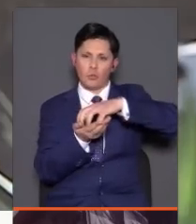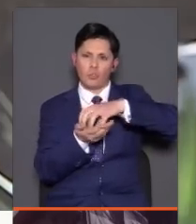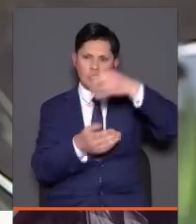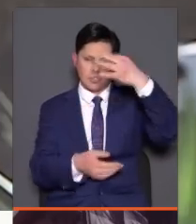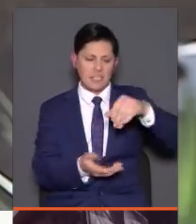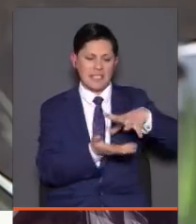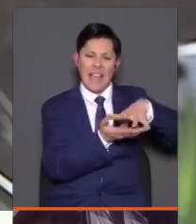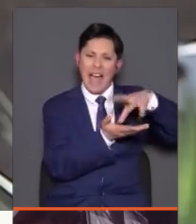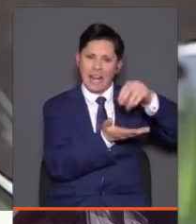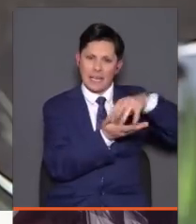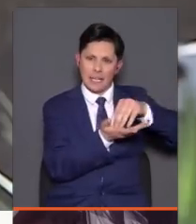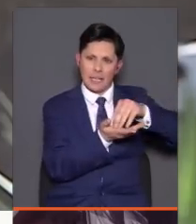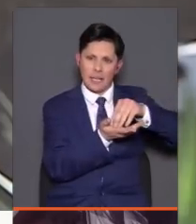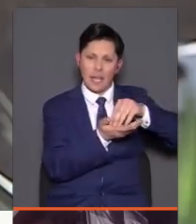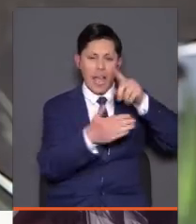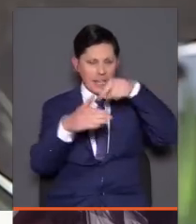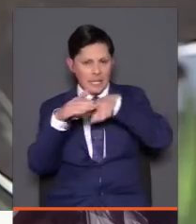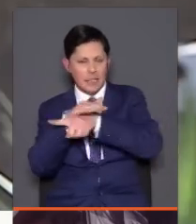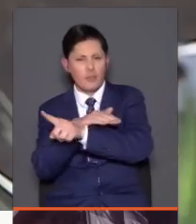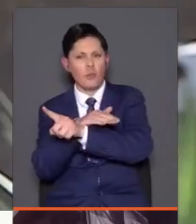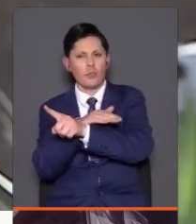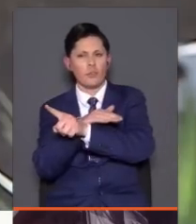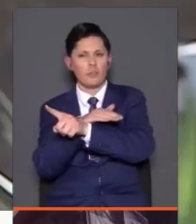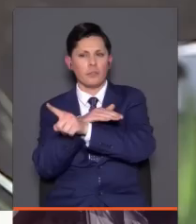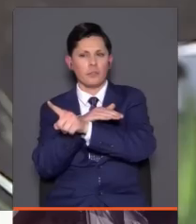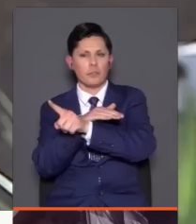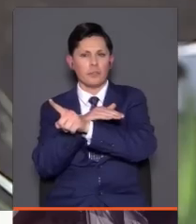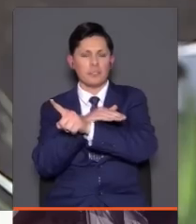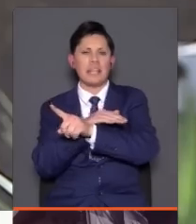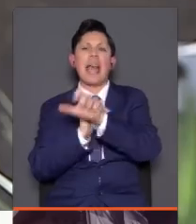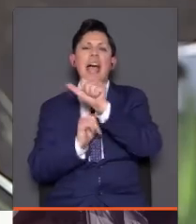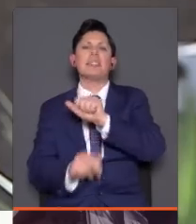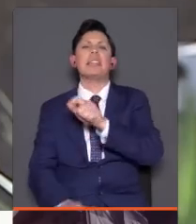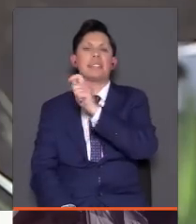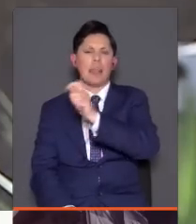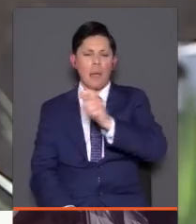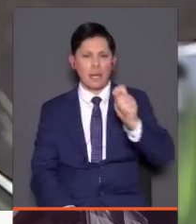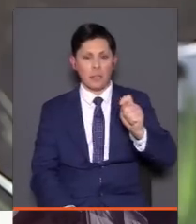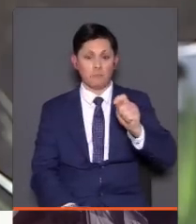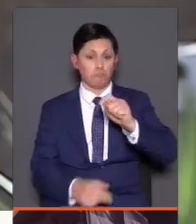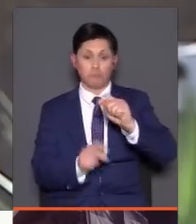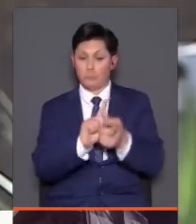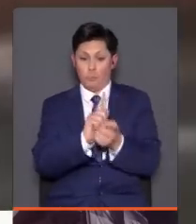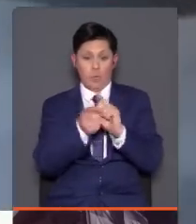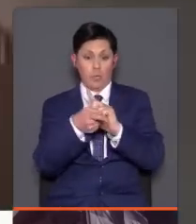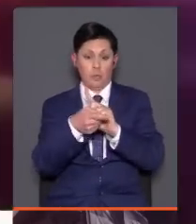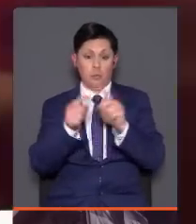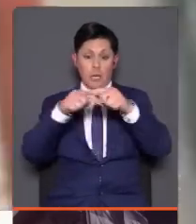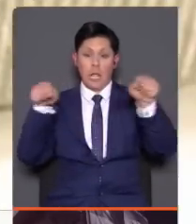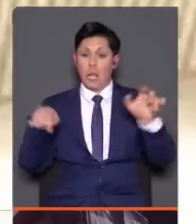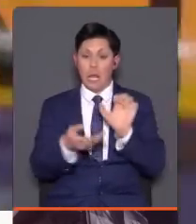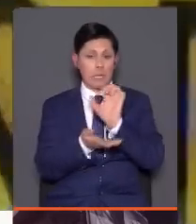Arica o del interior de la región de Tarapacá, se van a transformar en territorios donde el Estado va a estar ausente.